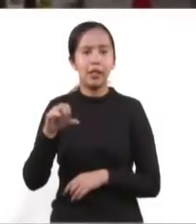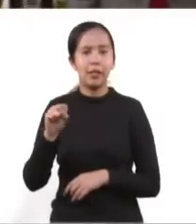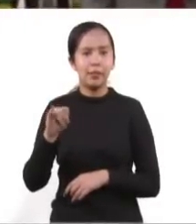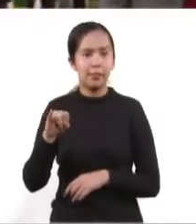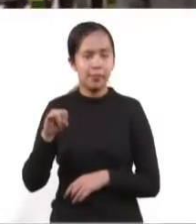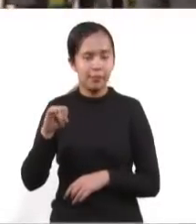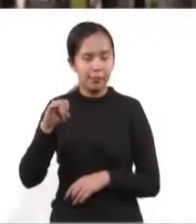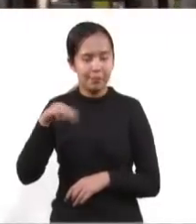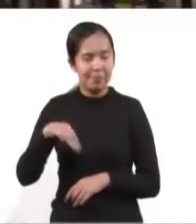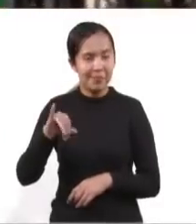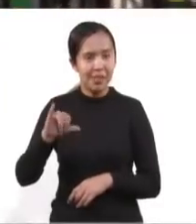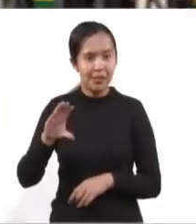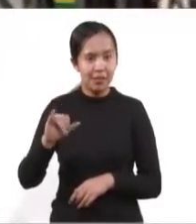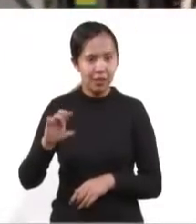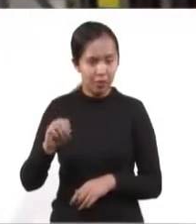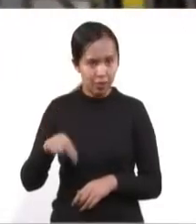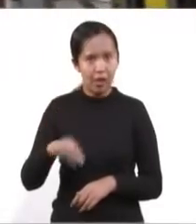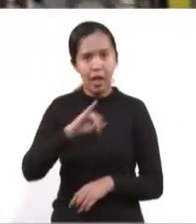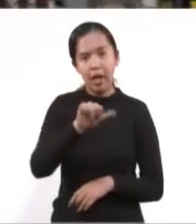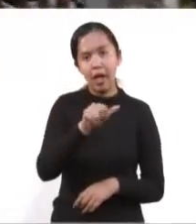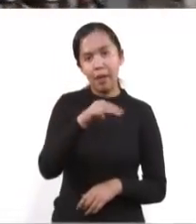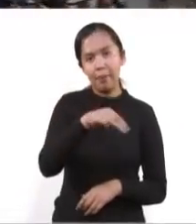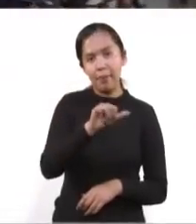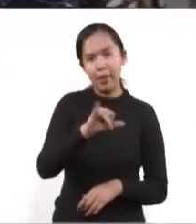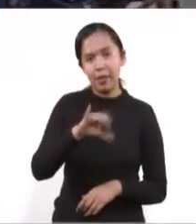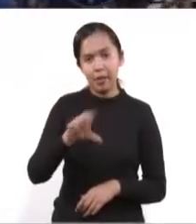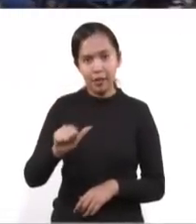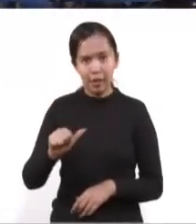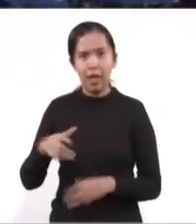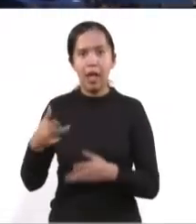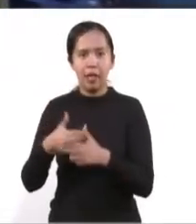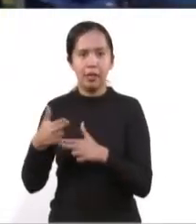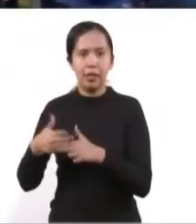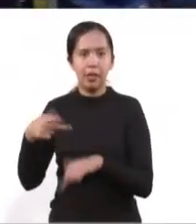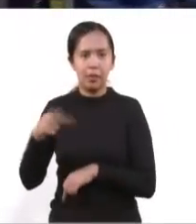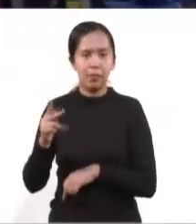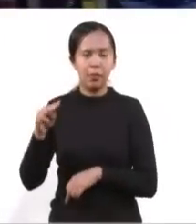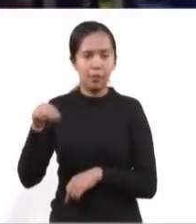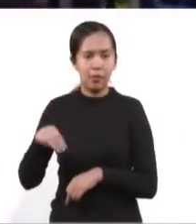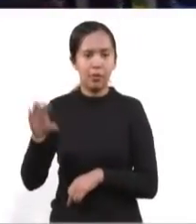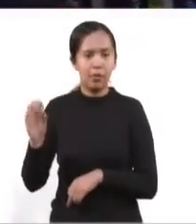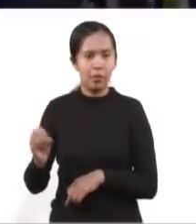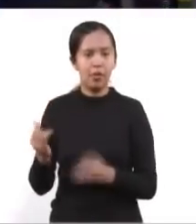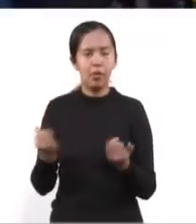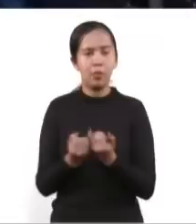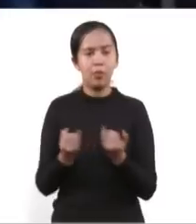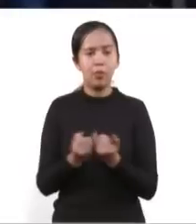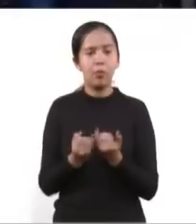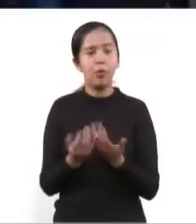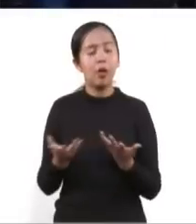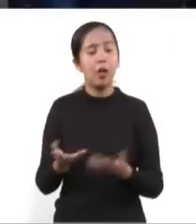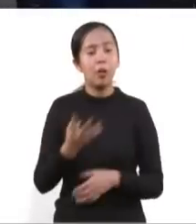comentado, de Jamaica y de kilómetro cero. Recibimos dos líneas. Tenemos un interruptor de amarre entre buses